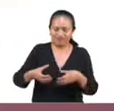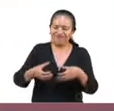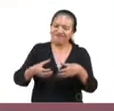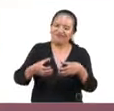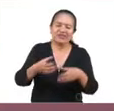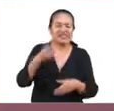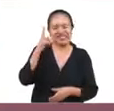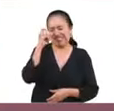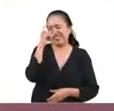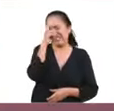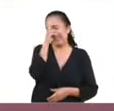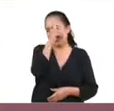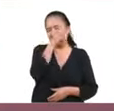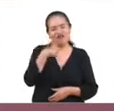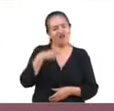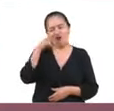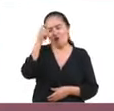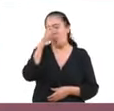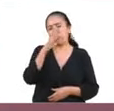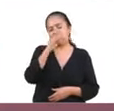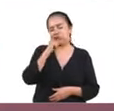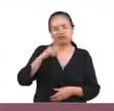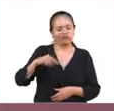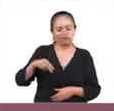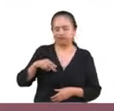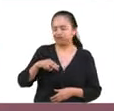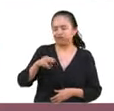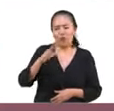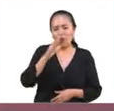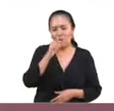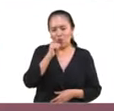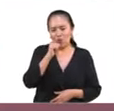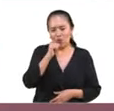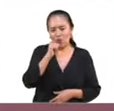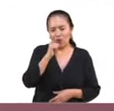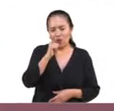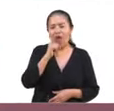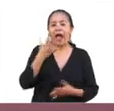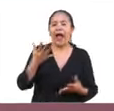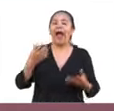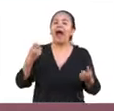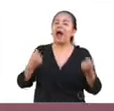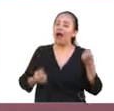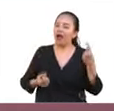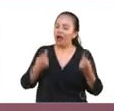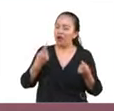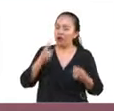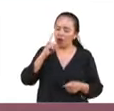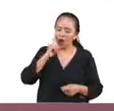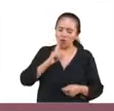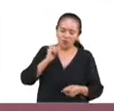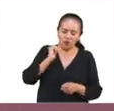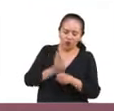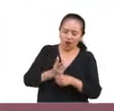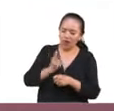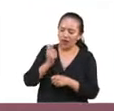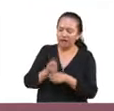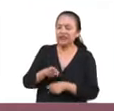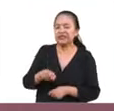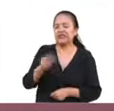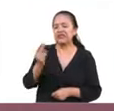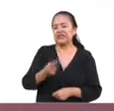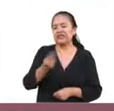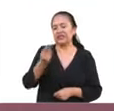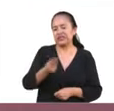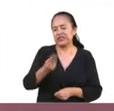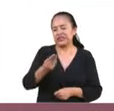saca cosecha. Las sembradoras de San Jerónimo Tulijá han identificado una de las necesidades prioritarias